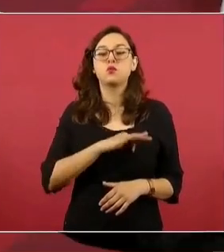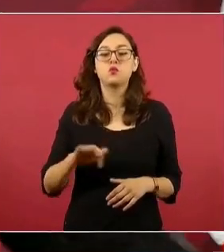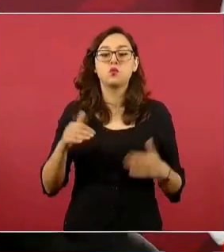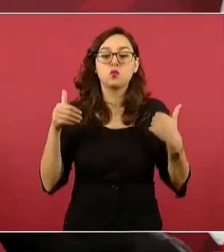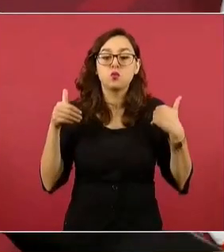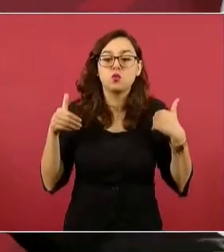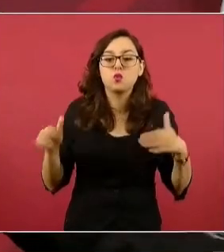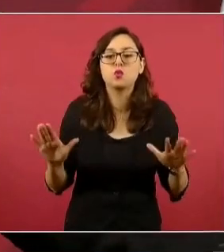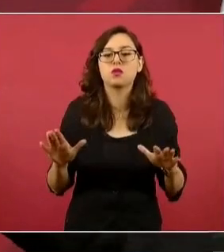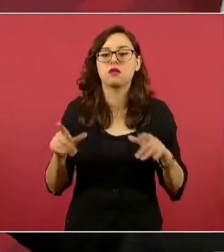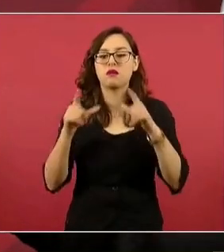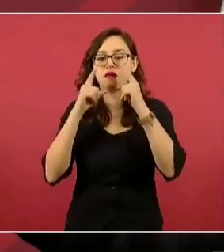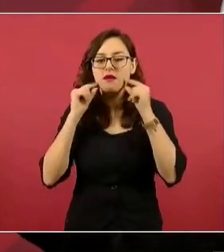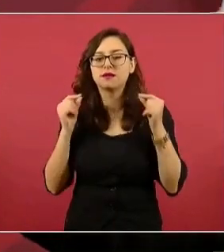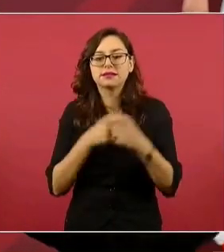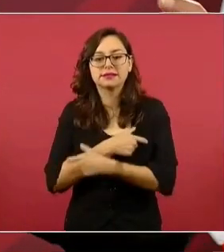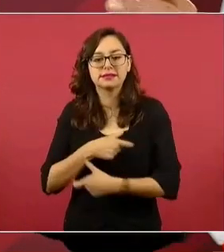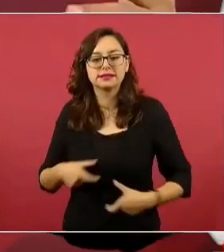con Zapata,